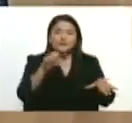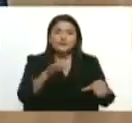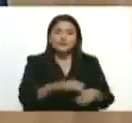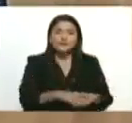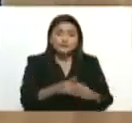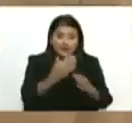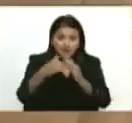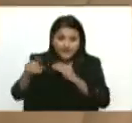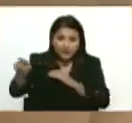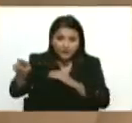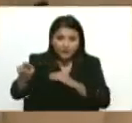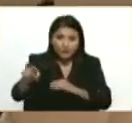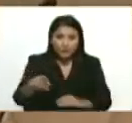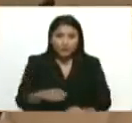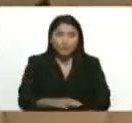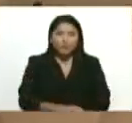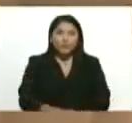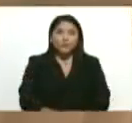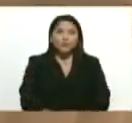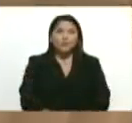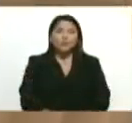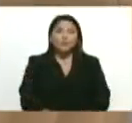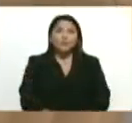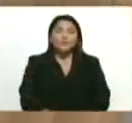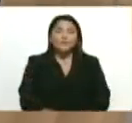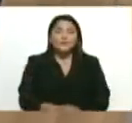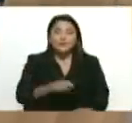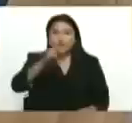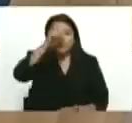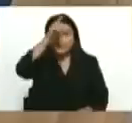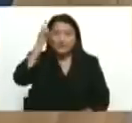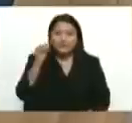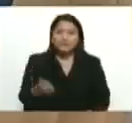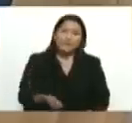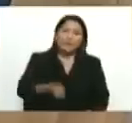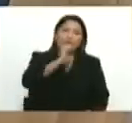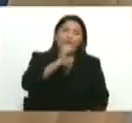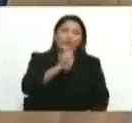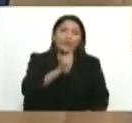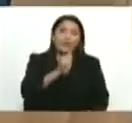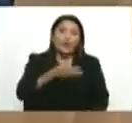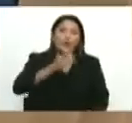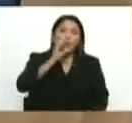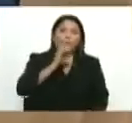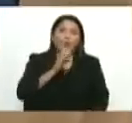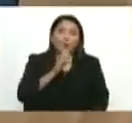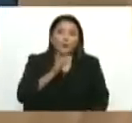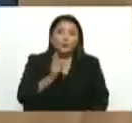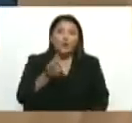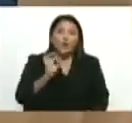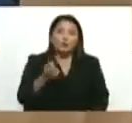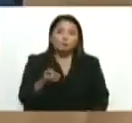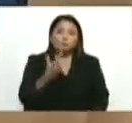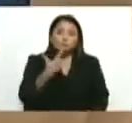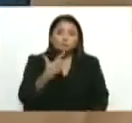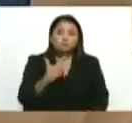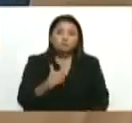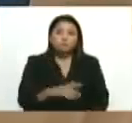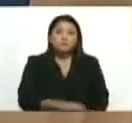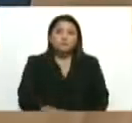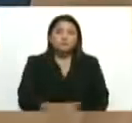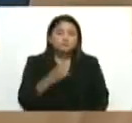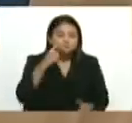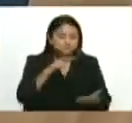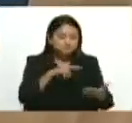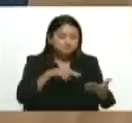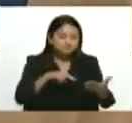mando para que después de que Leopoldo López se meta un trago de algo o alguna benzodiazepina para el síndrome de abstinencia, certifique que